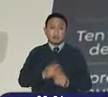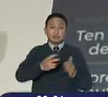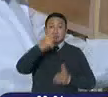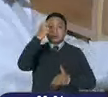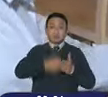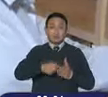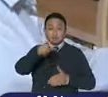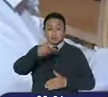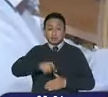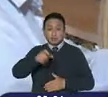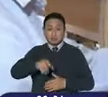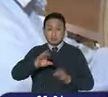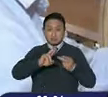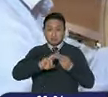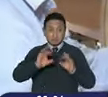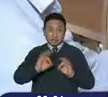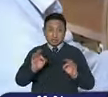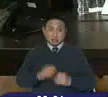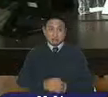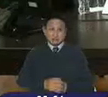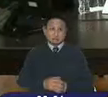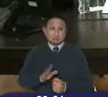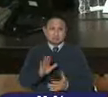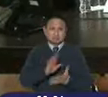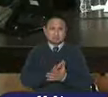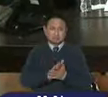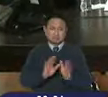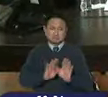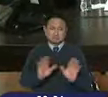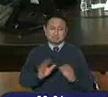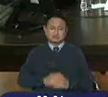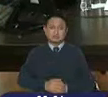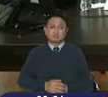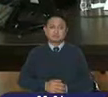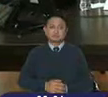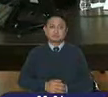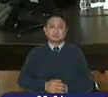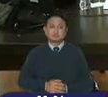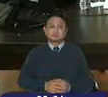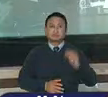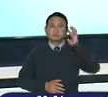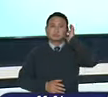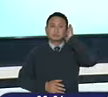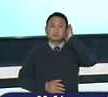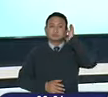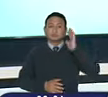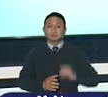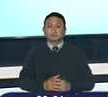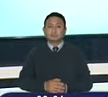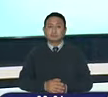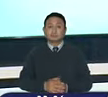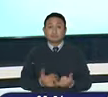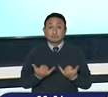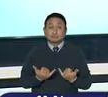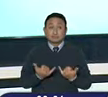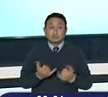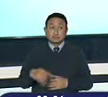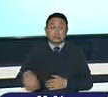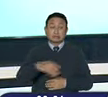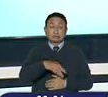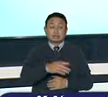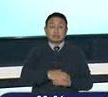las personas que no han sido censadas. Informó Priscila Cadena. Ante una posible erupción